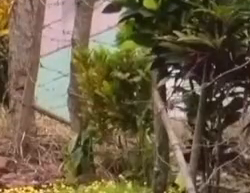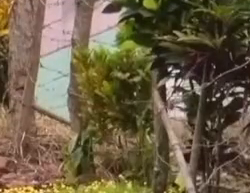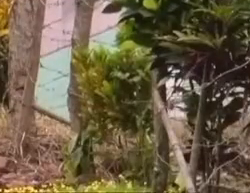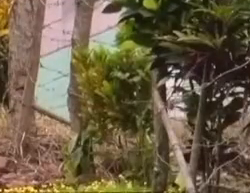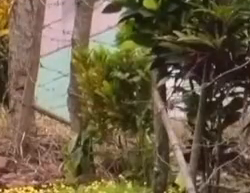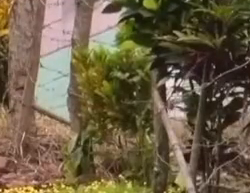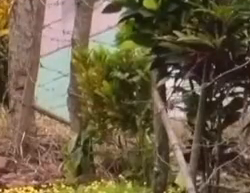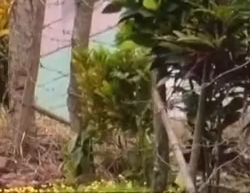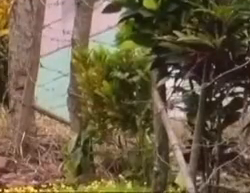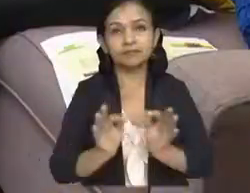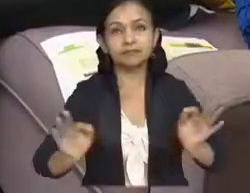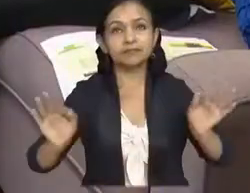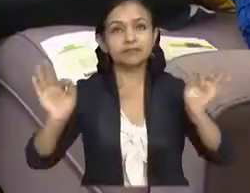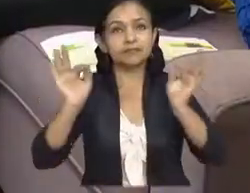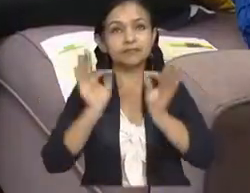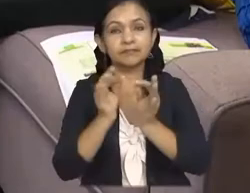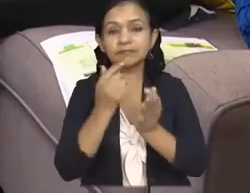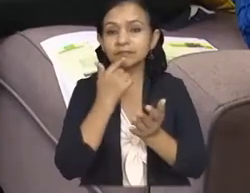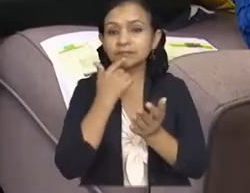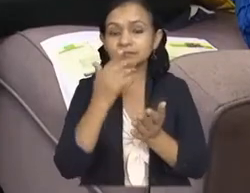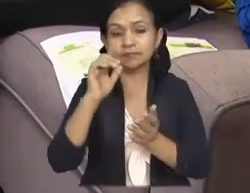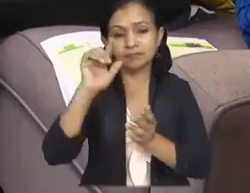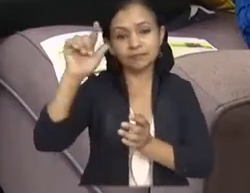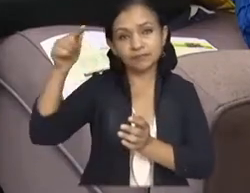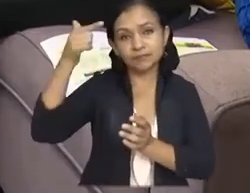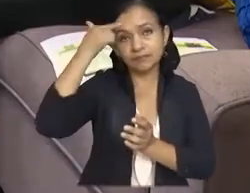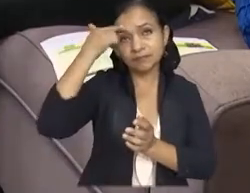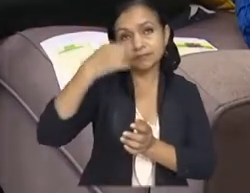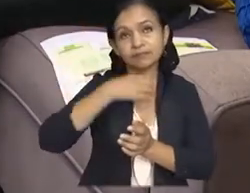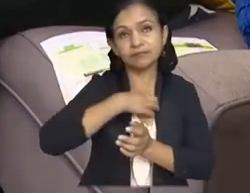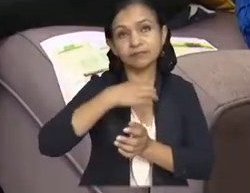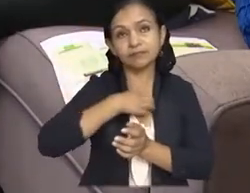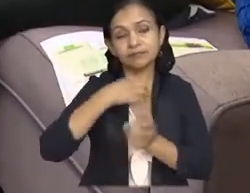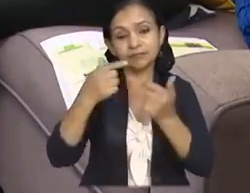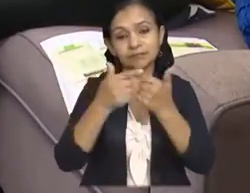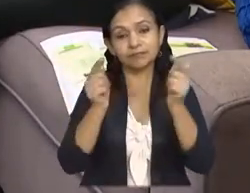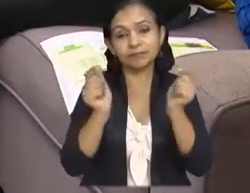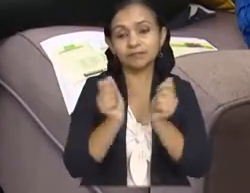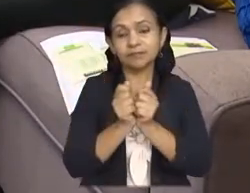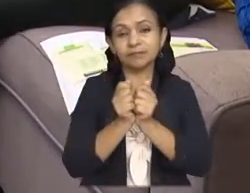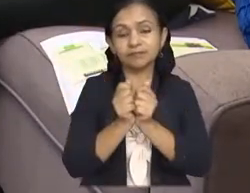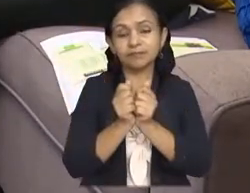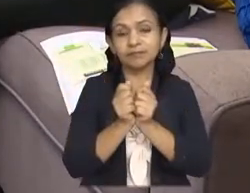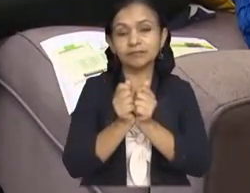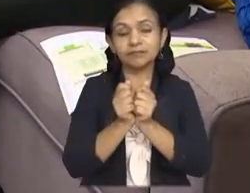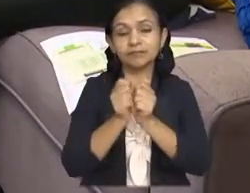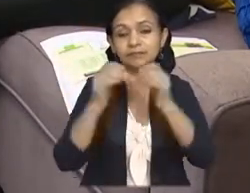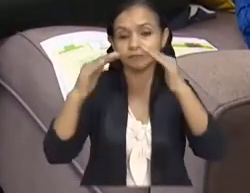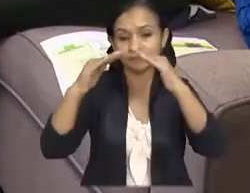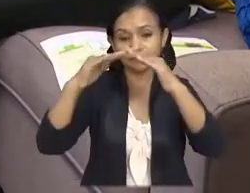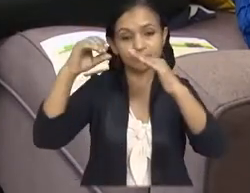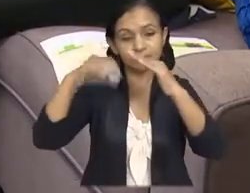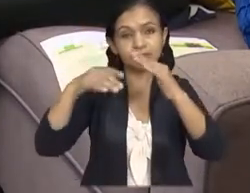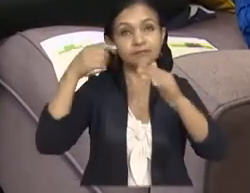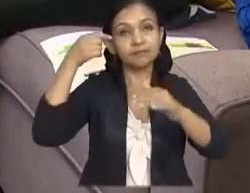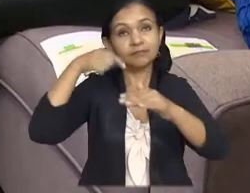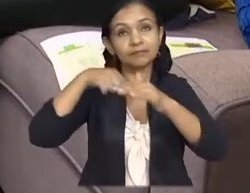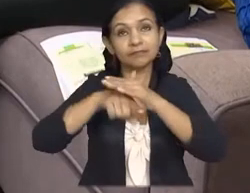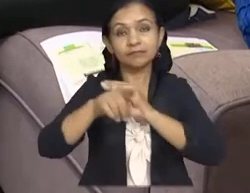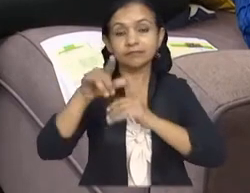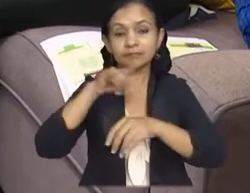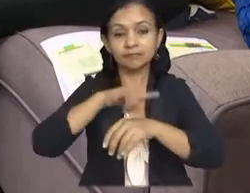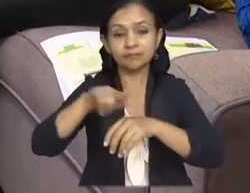de comunicación. Porque nuestro gobierno, por medio del sector eléctrico, nos trazamos meta de